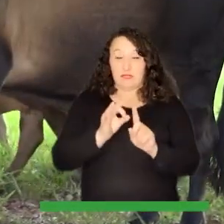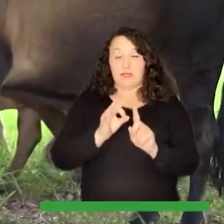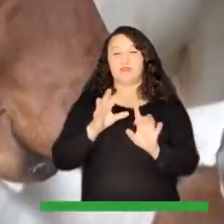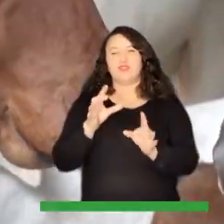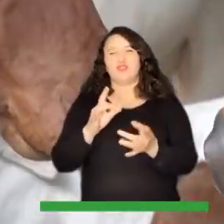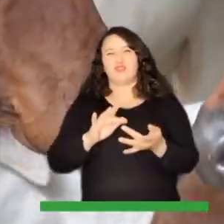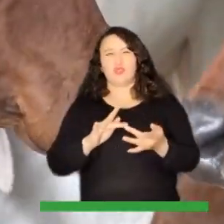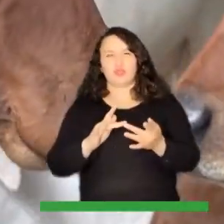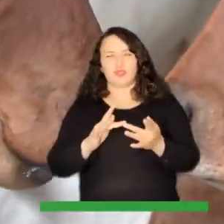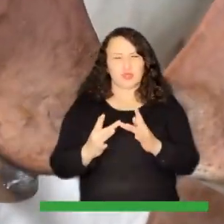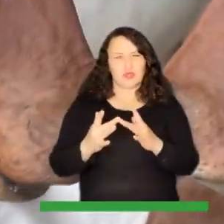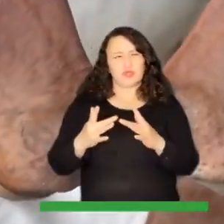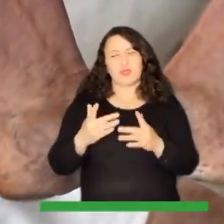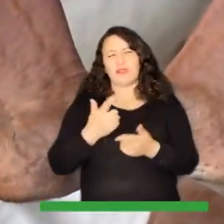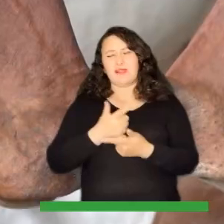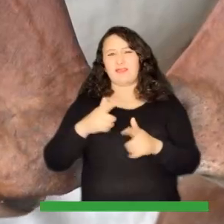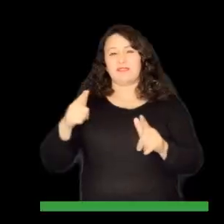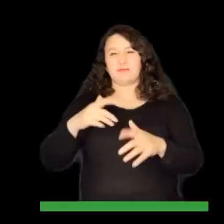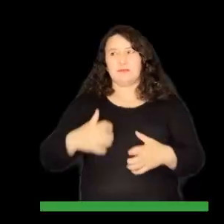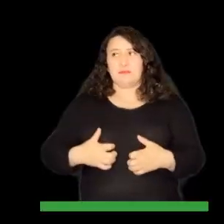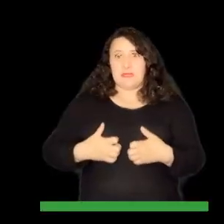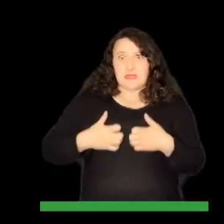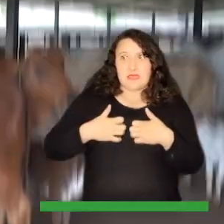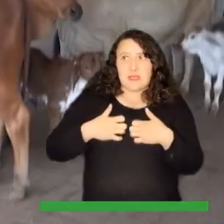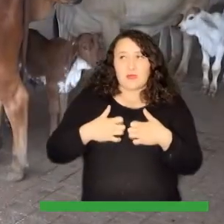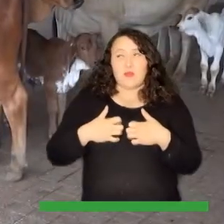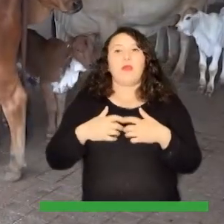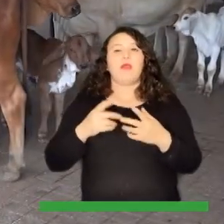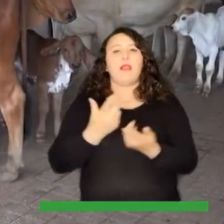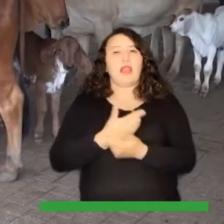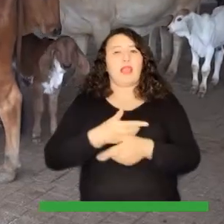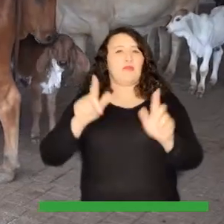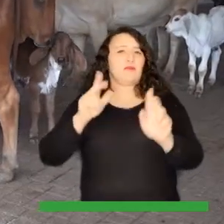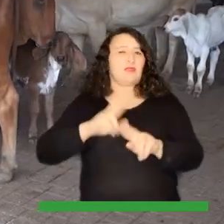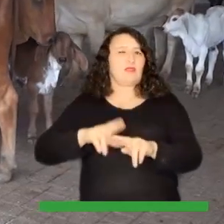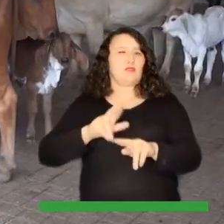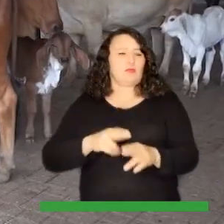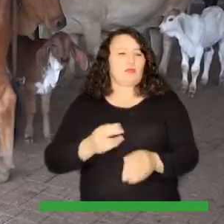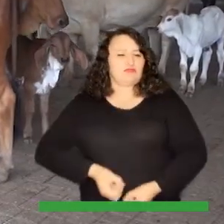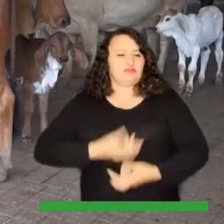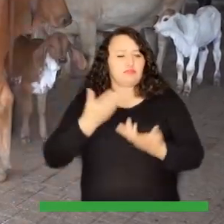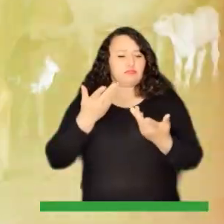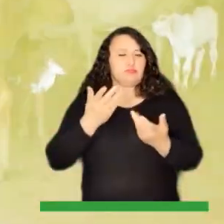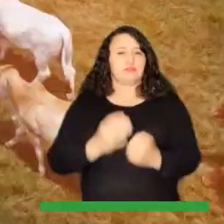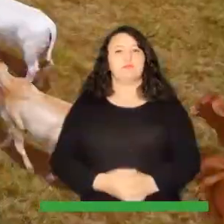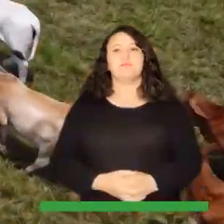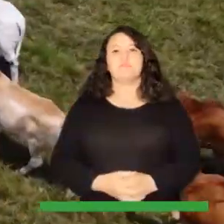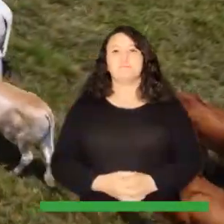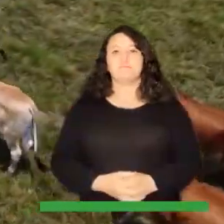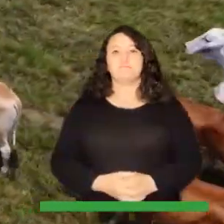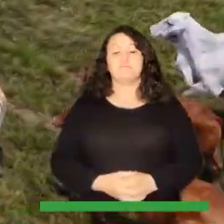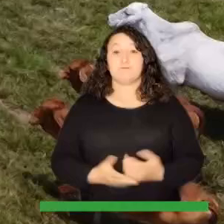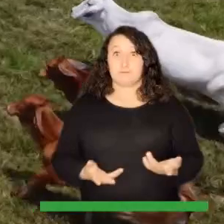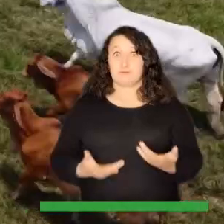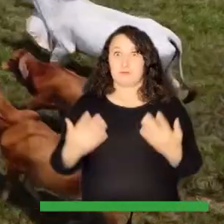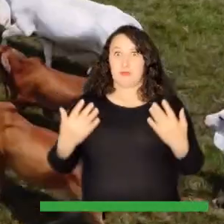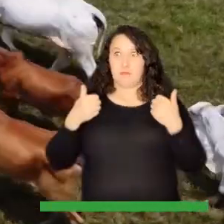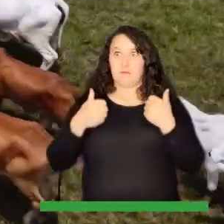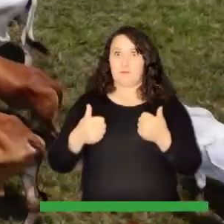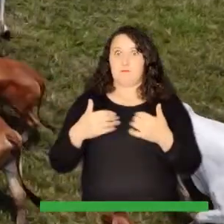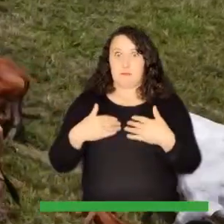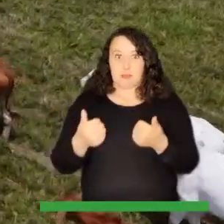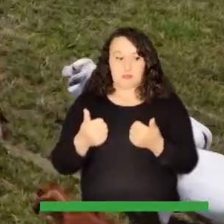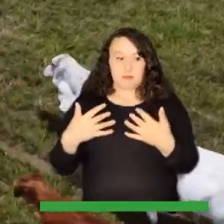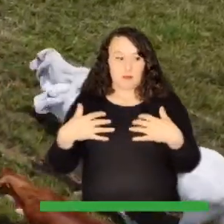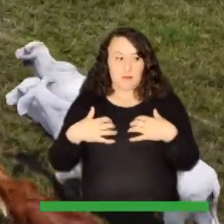enfermedades, libre de temor y angustia y libre de expresar comportamientos naturales. En el tema del bienestar